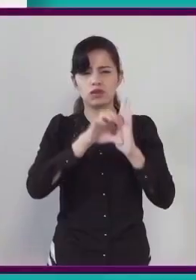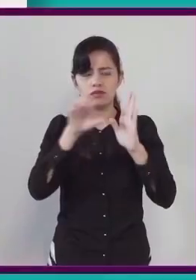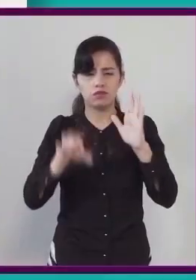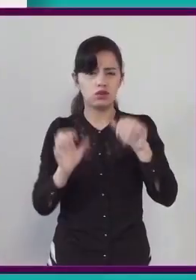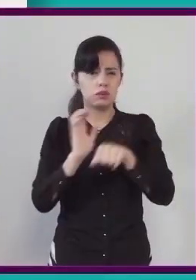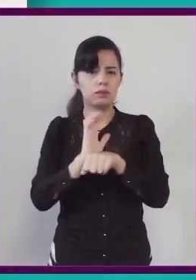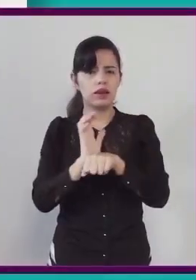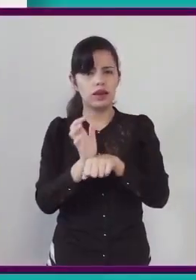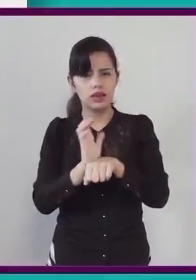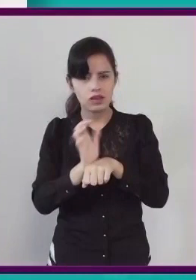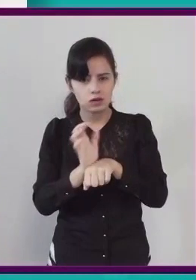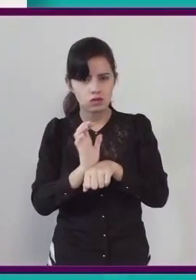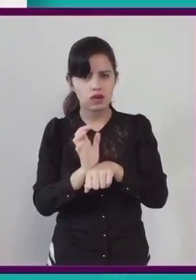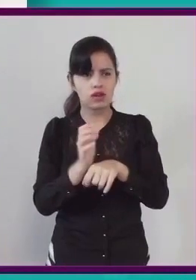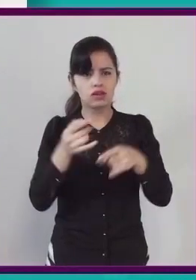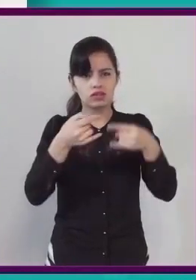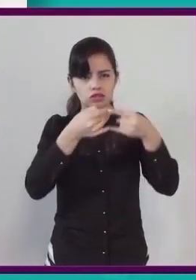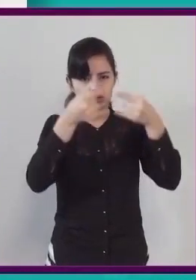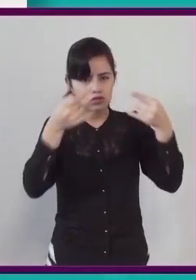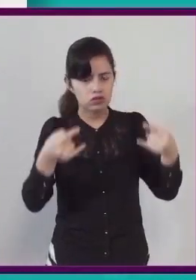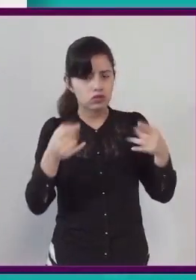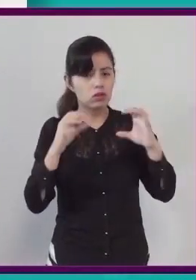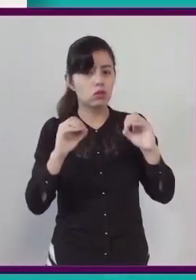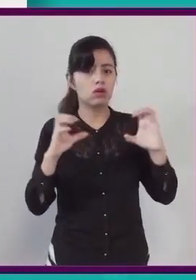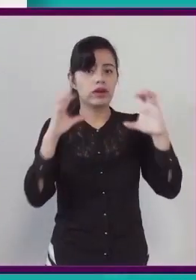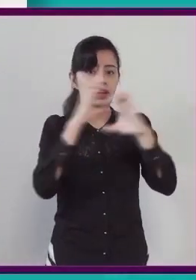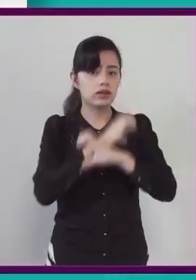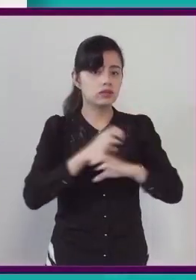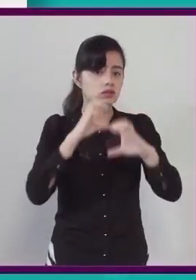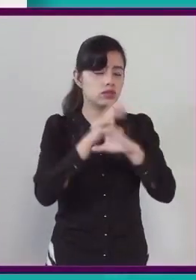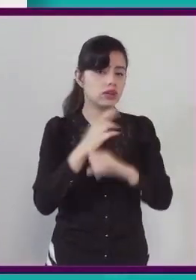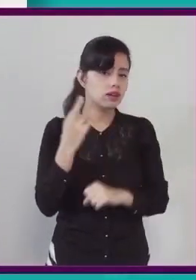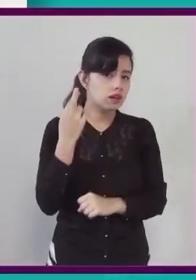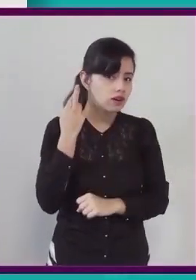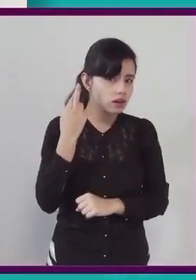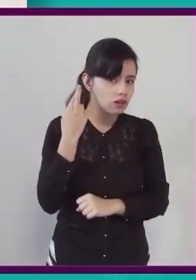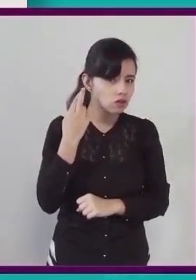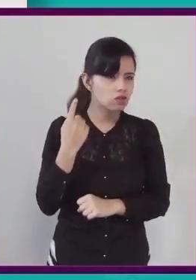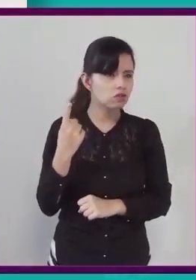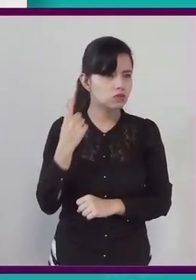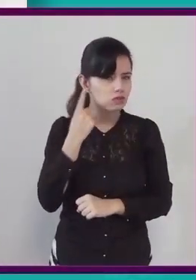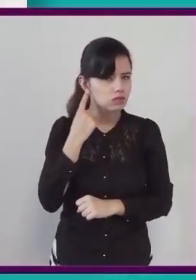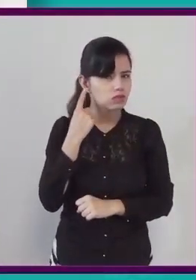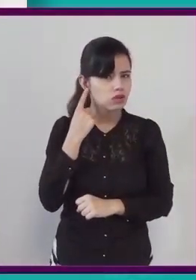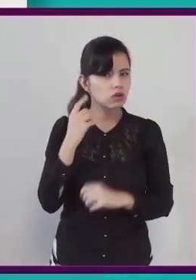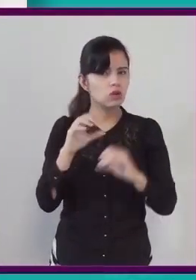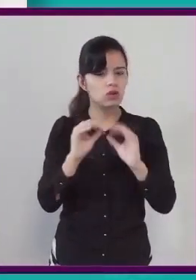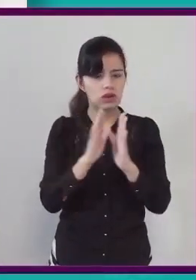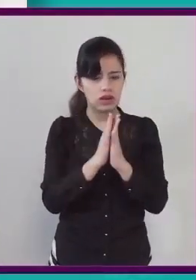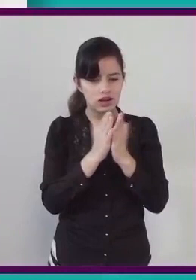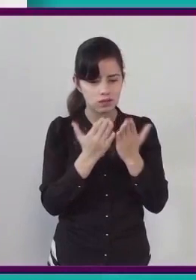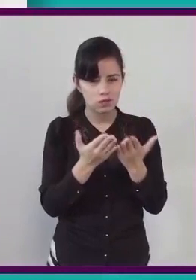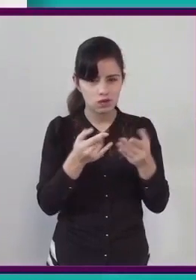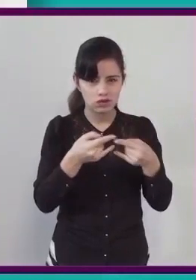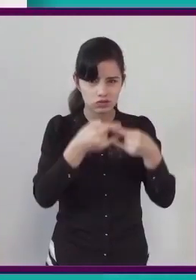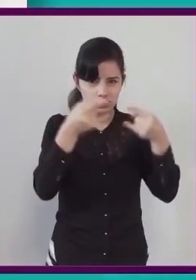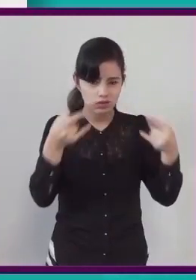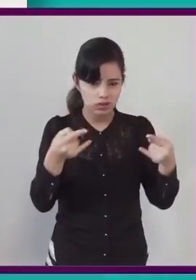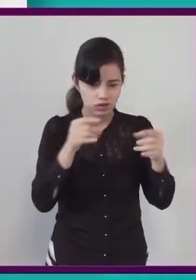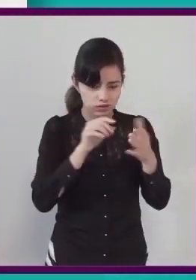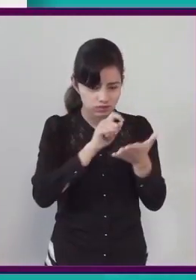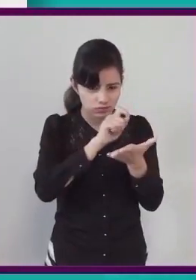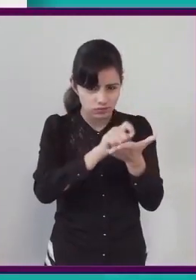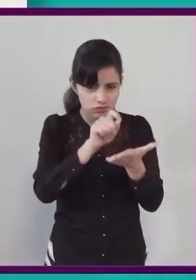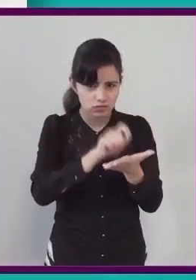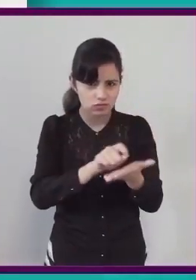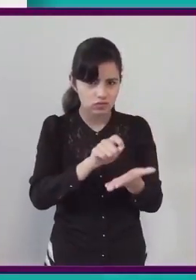películas, que las escuchamos en canciones en la radio, que están escritas en novelas. Y hay otras